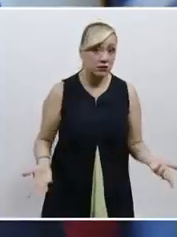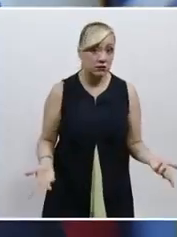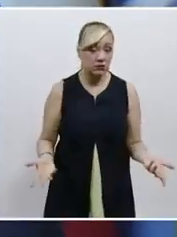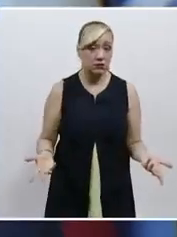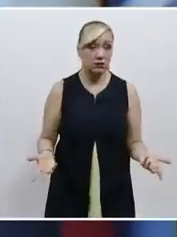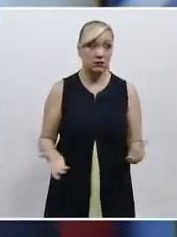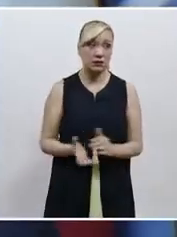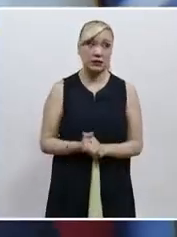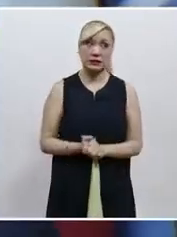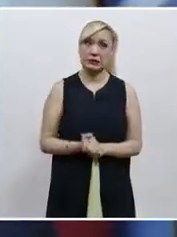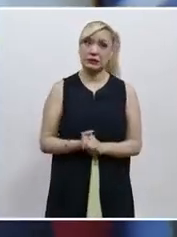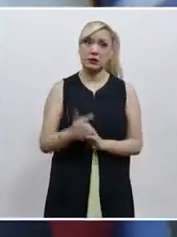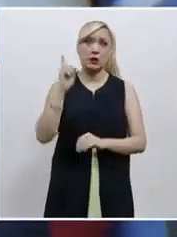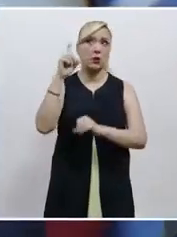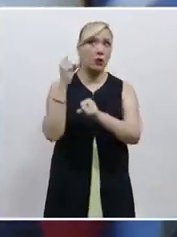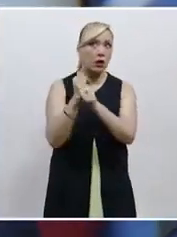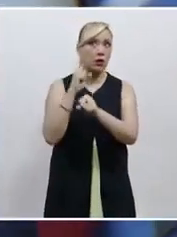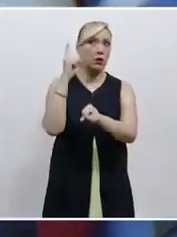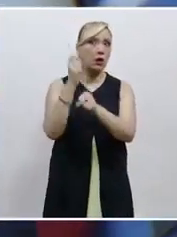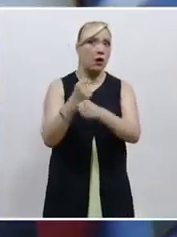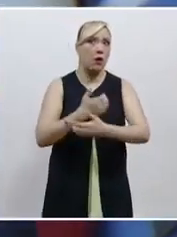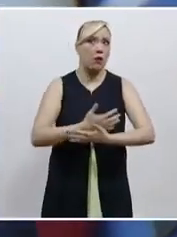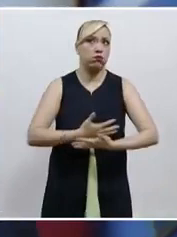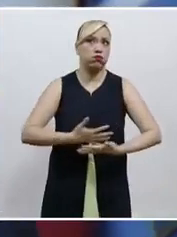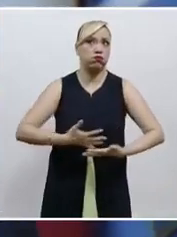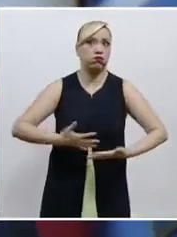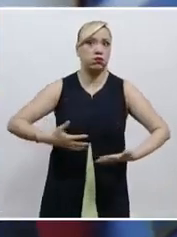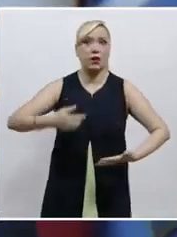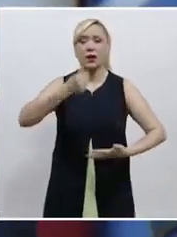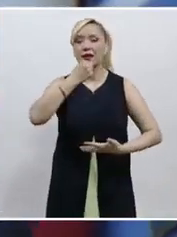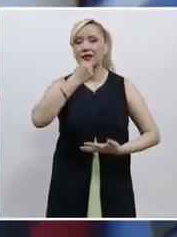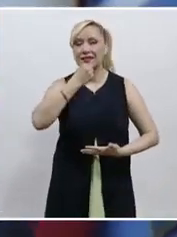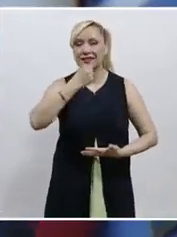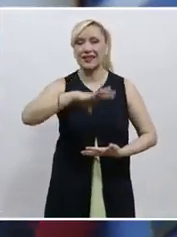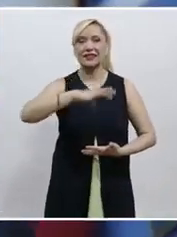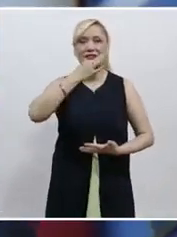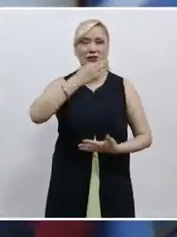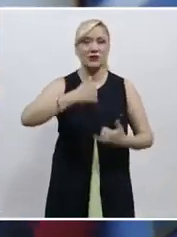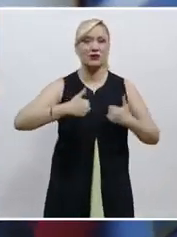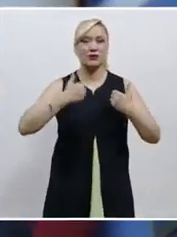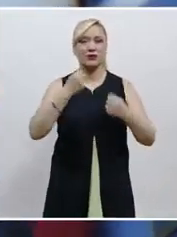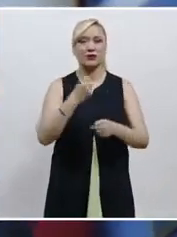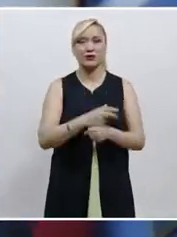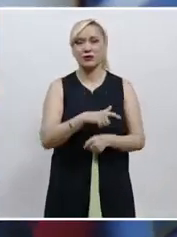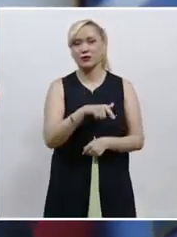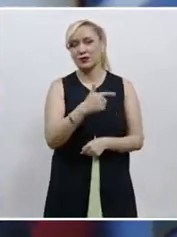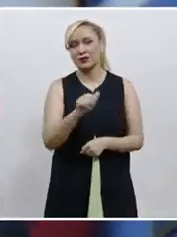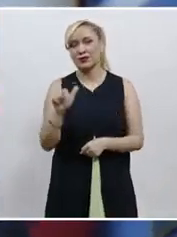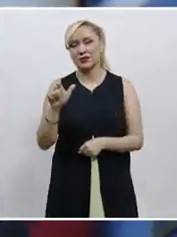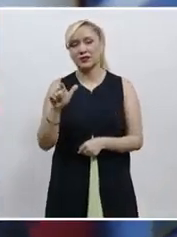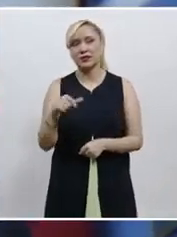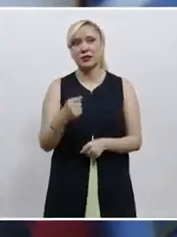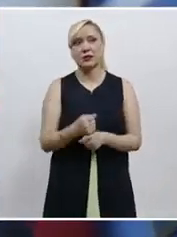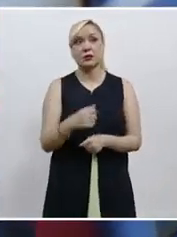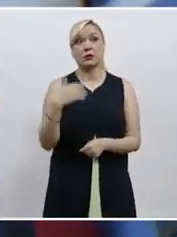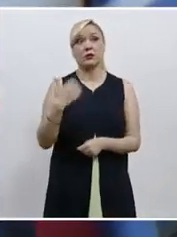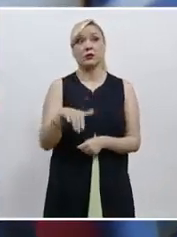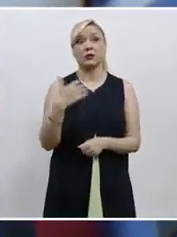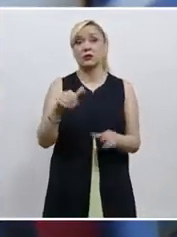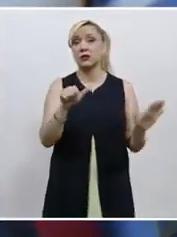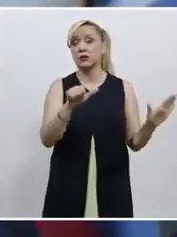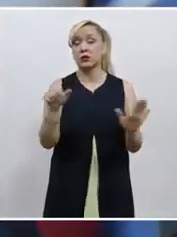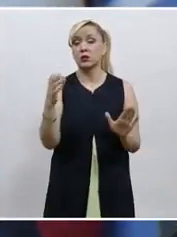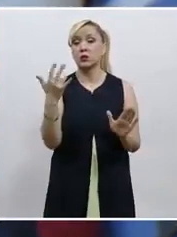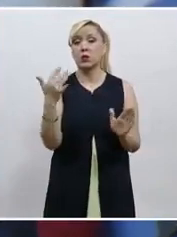año, el sobrepeso y la obesidad entre niños, niñas y adolescentes tiene un costo de alrededor de 650.000 millones de